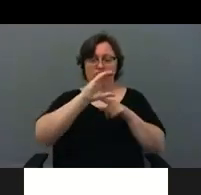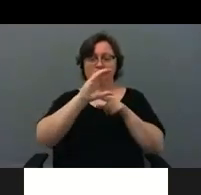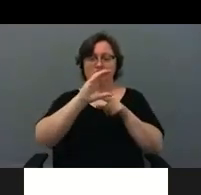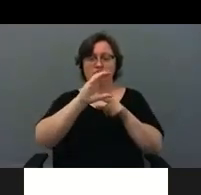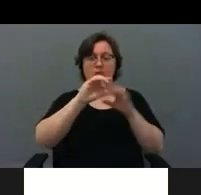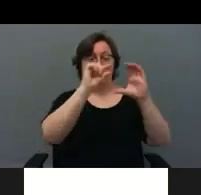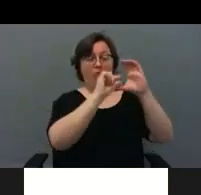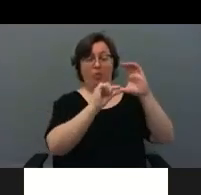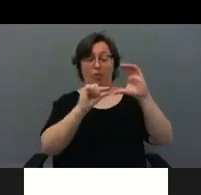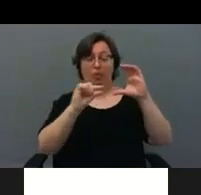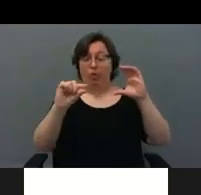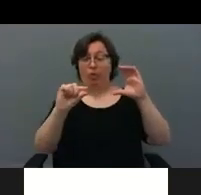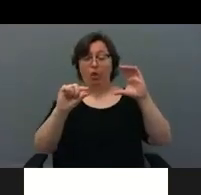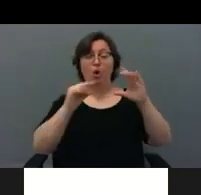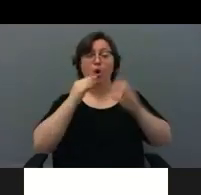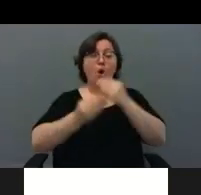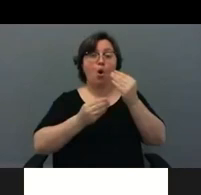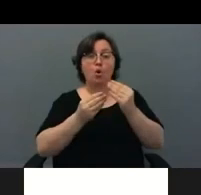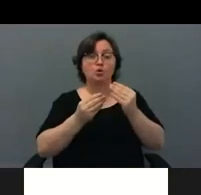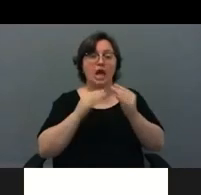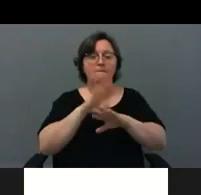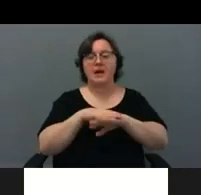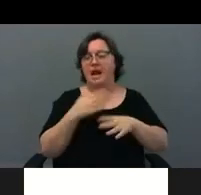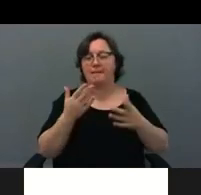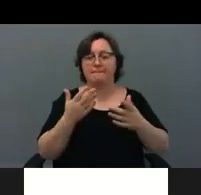una pequeñísima parte la utilizamos pues